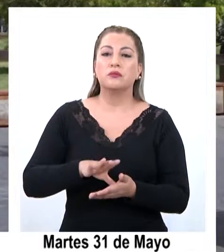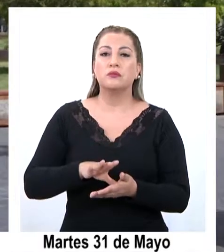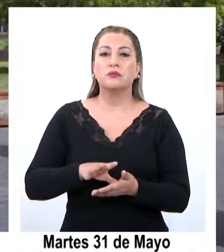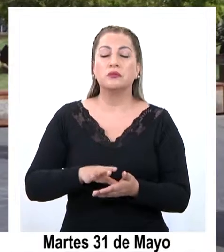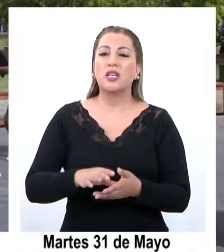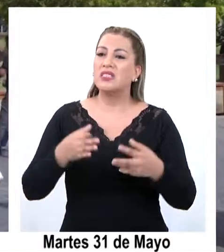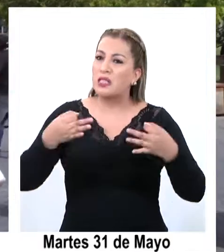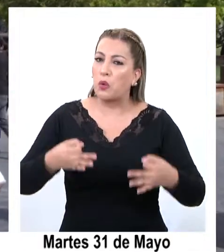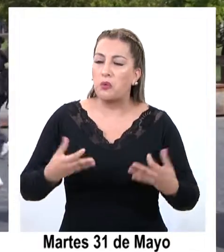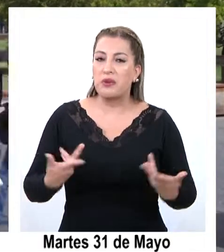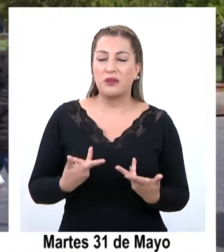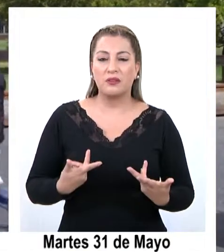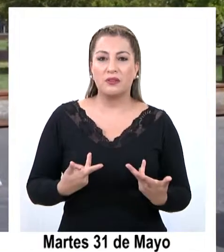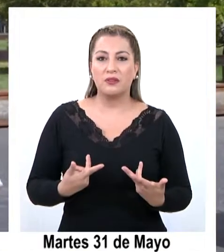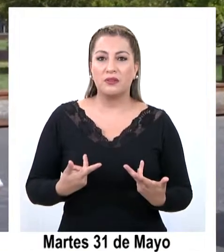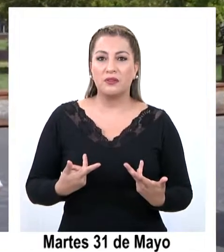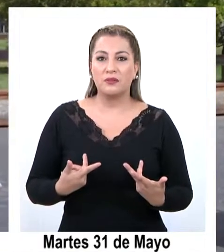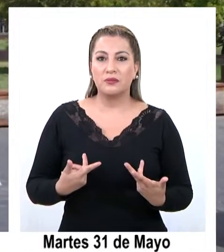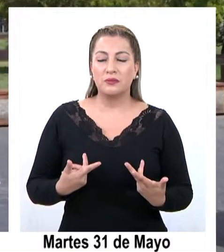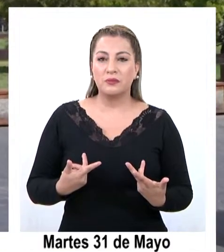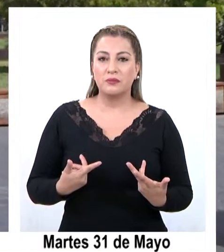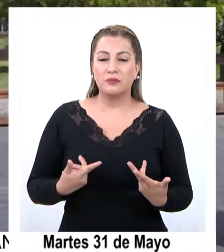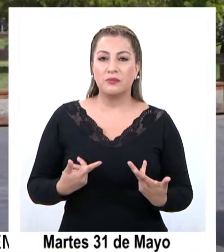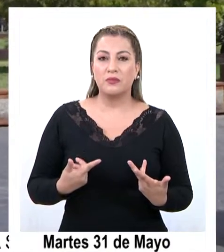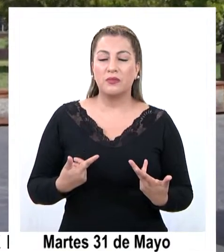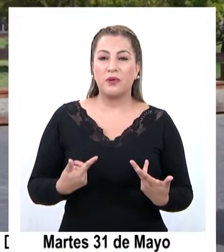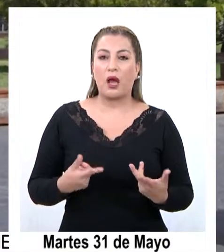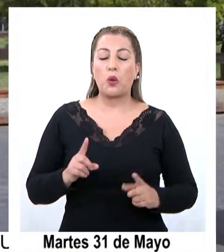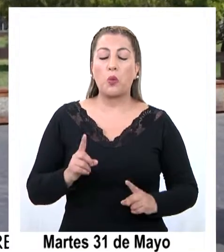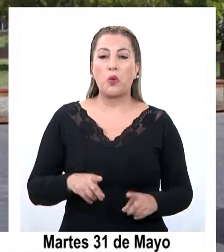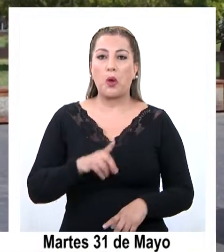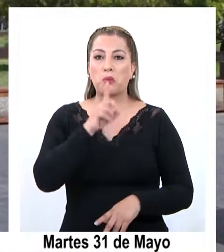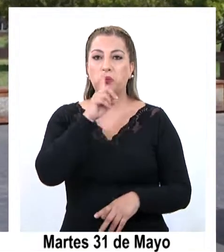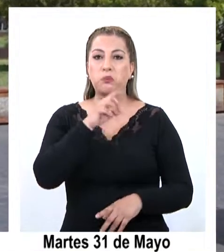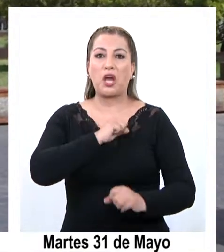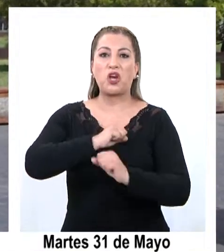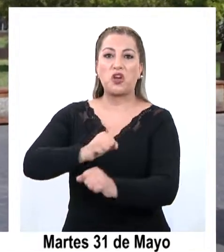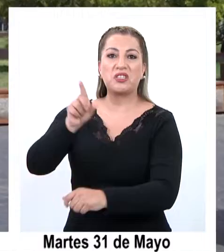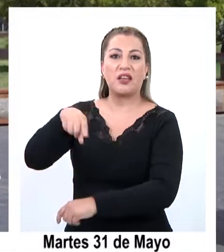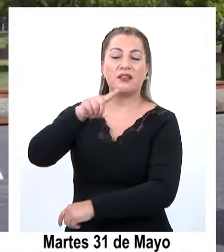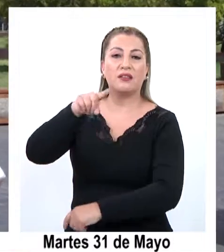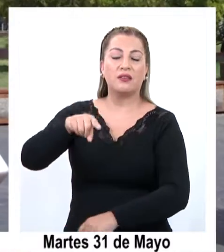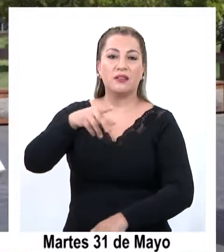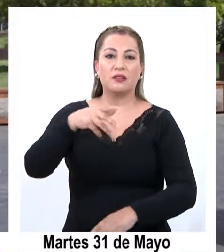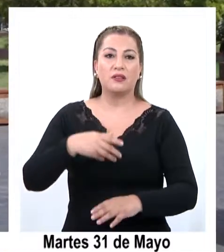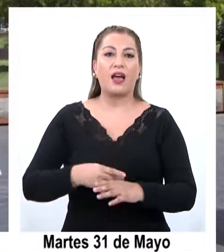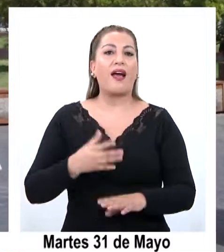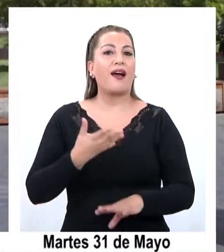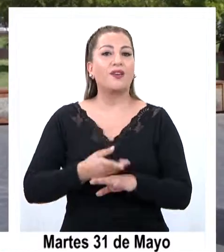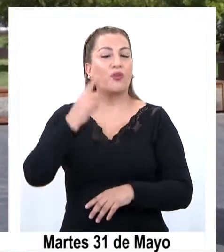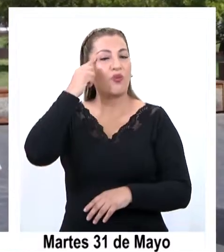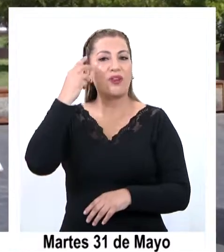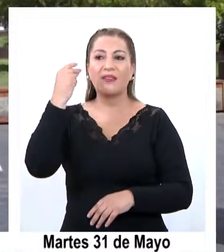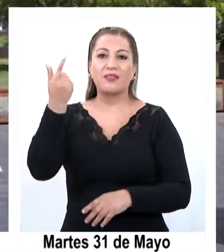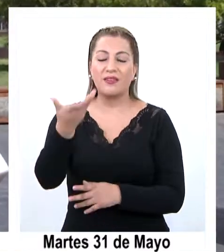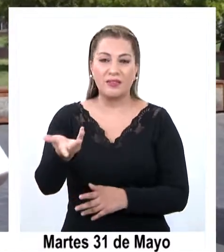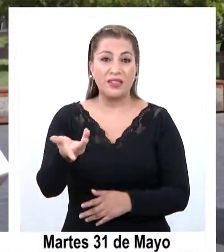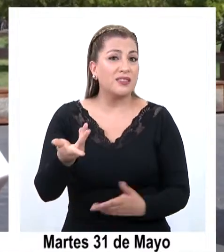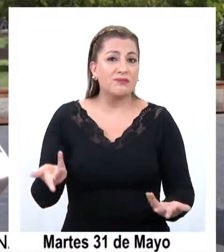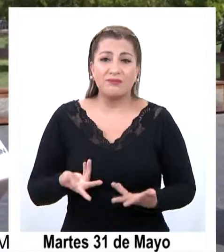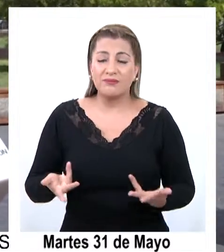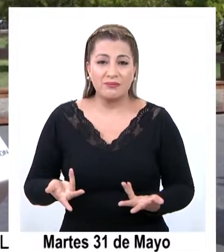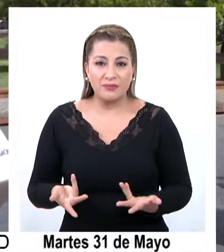migración segura, regular, segura, pero fue un caso omiso, fue rechazado, porque hay una ideología detrás. La